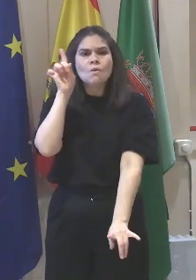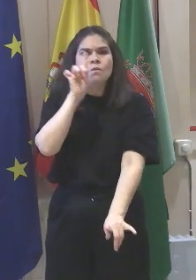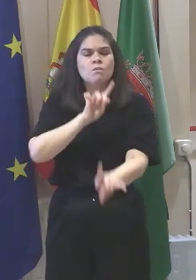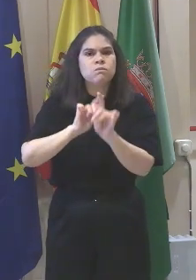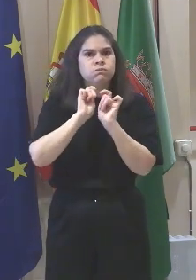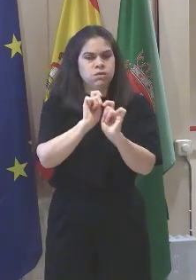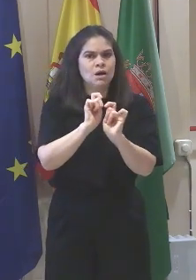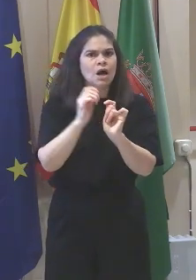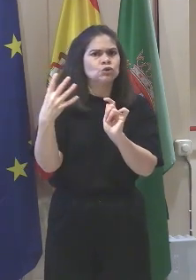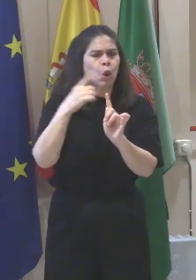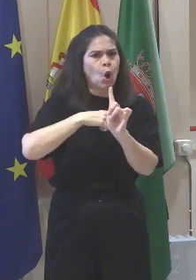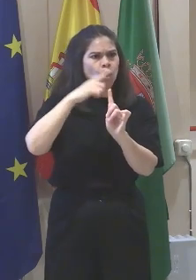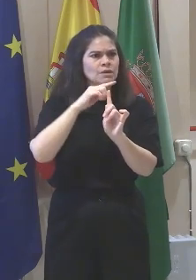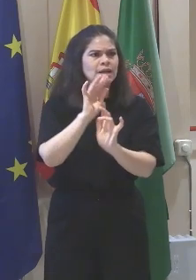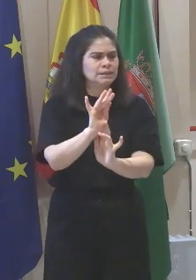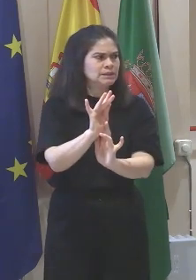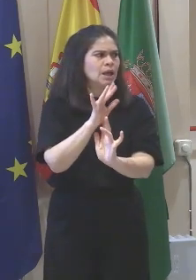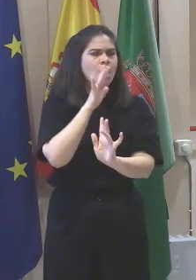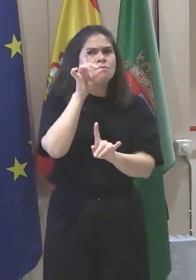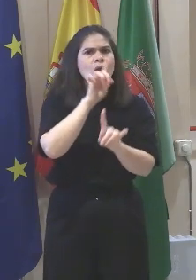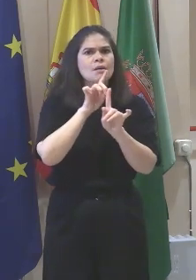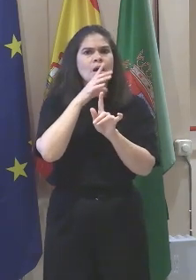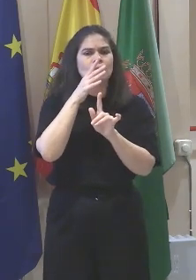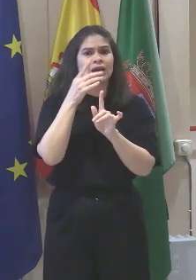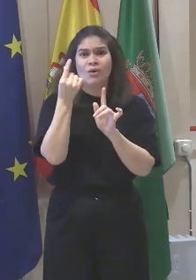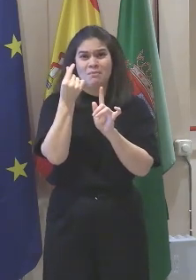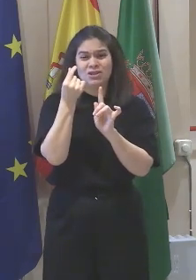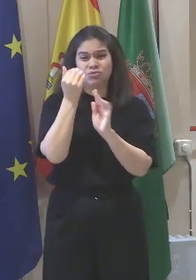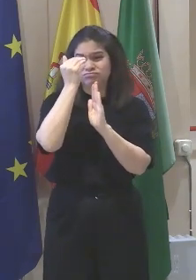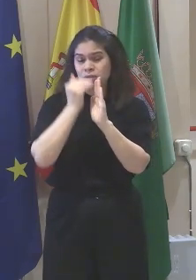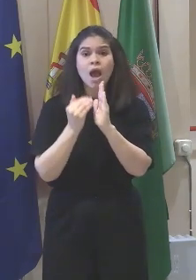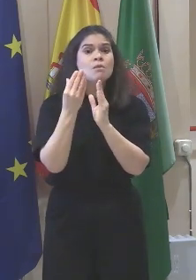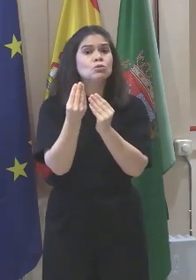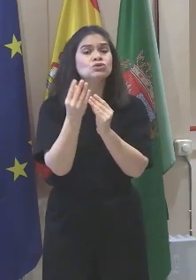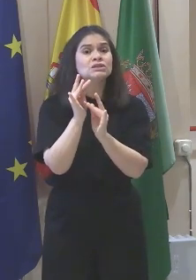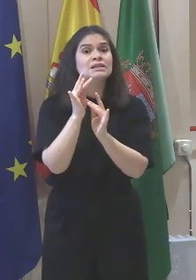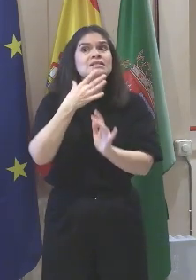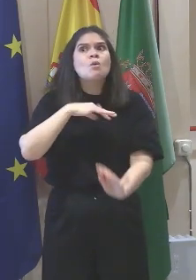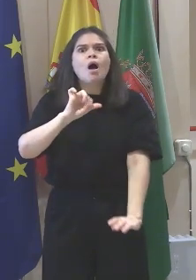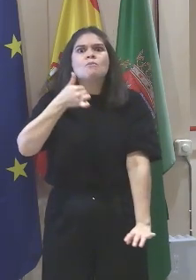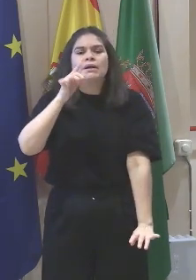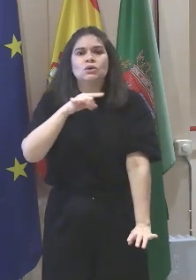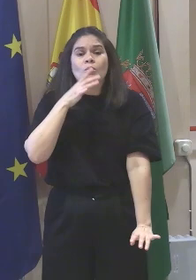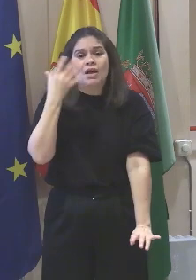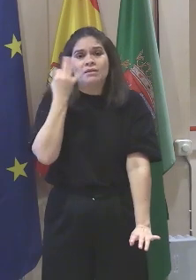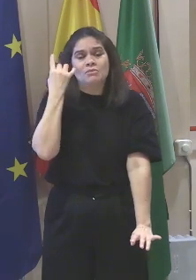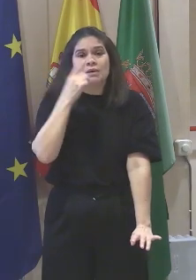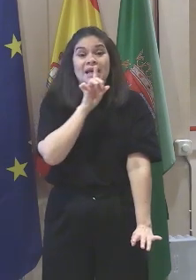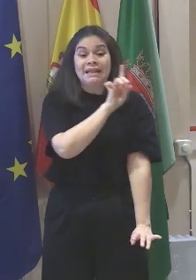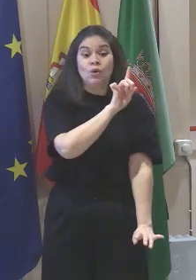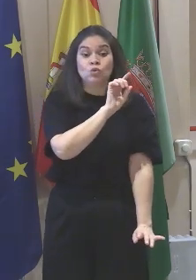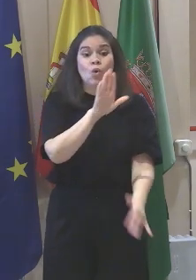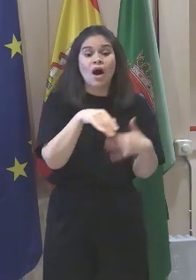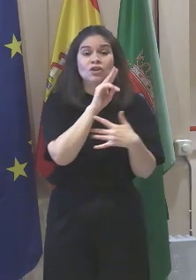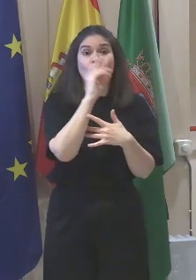los niveles. Es problemático para que, aunque se baje mucho el precio, pero se pueda aprobar, porque hay que tener en cuenta que del 1 al